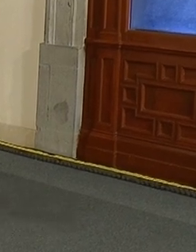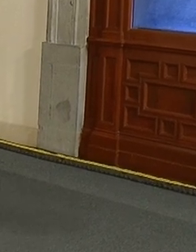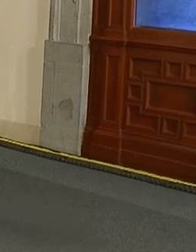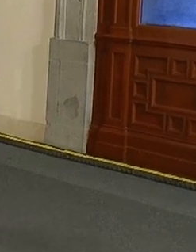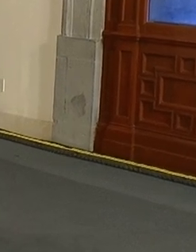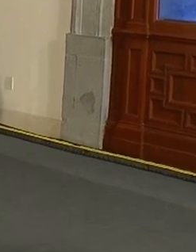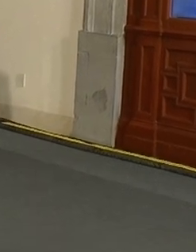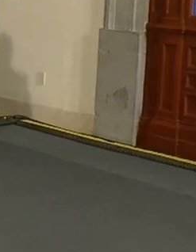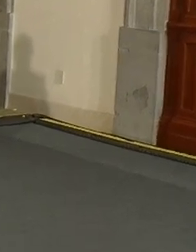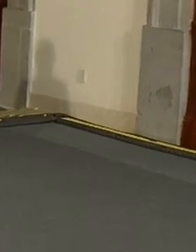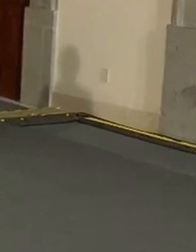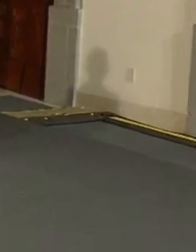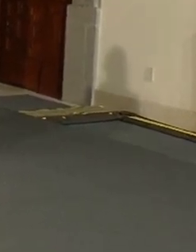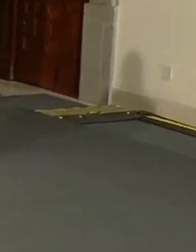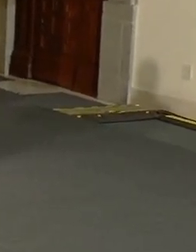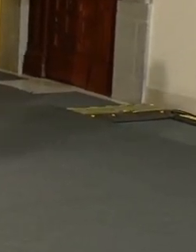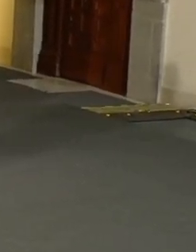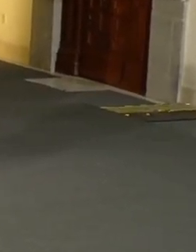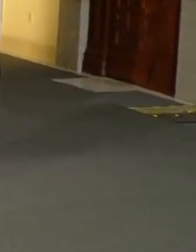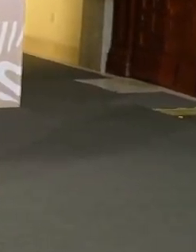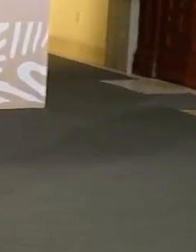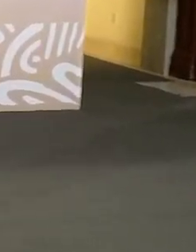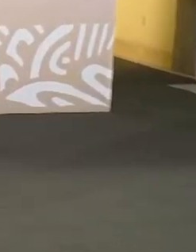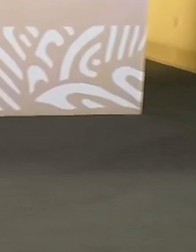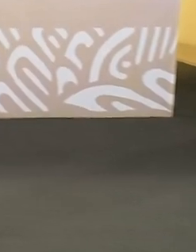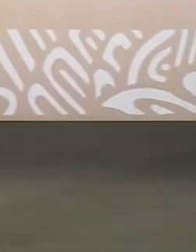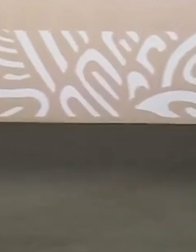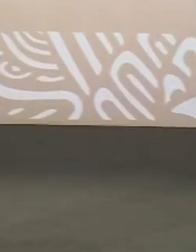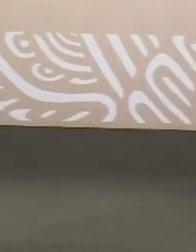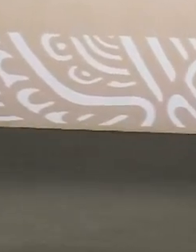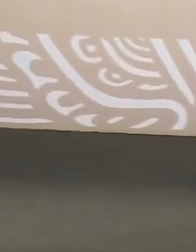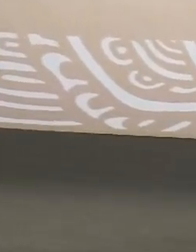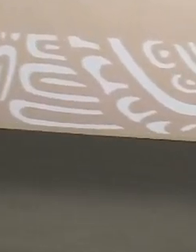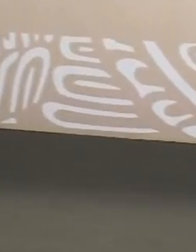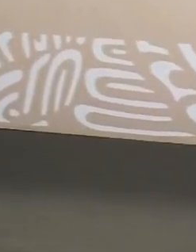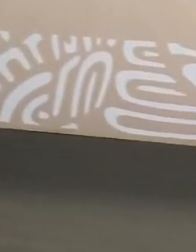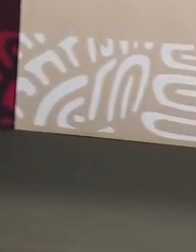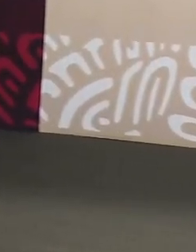Buenas tardes. ¿Cómo están?